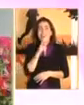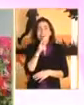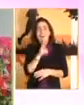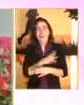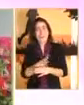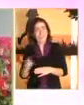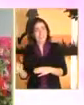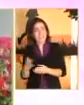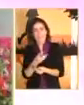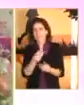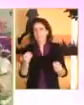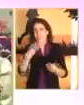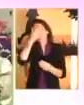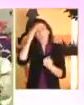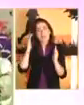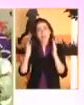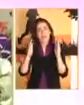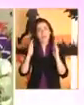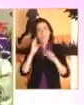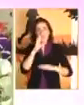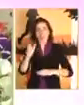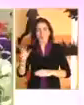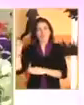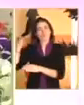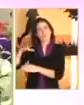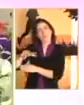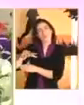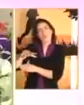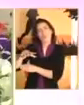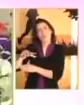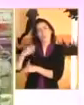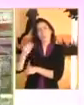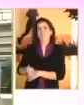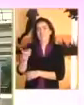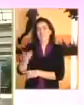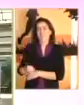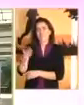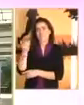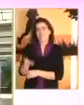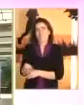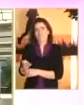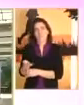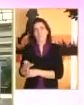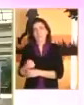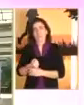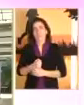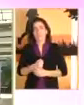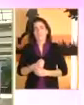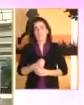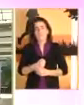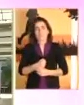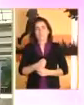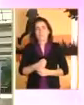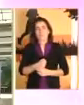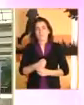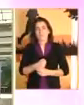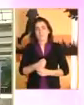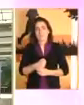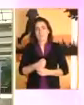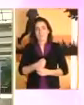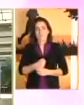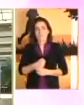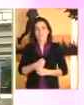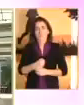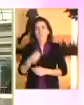el verano, precisamente porque aguanta todo el sol que se le pueda dar. ¿Cuál es su época de